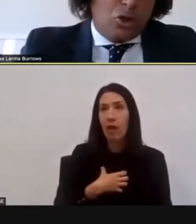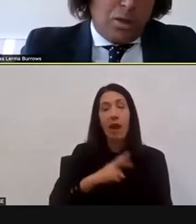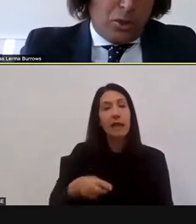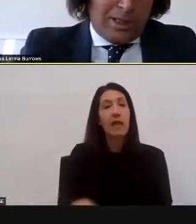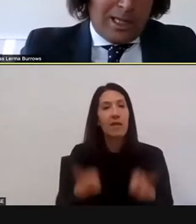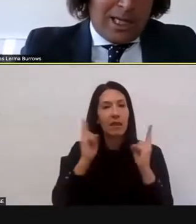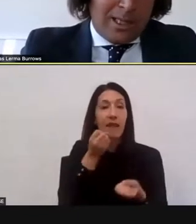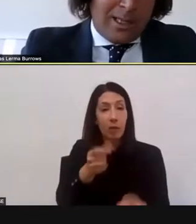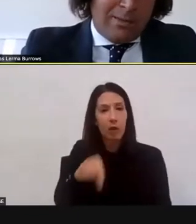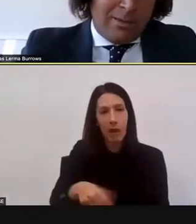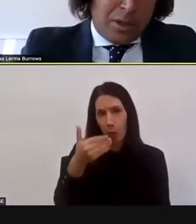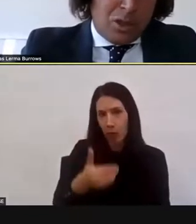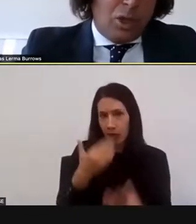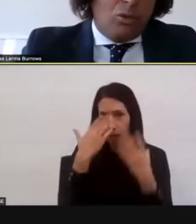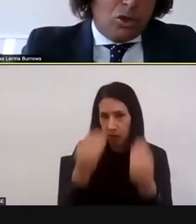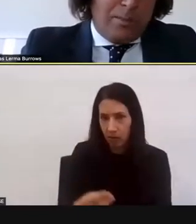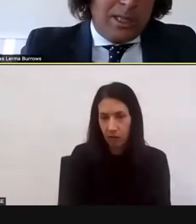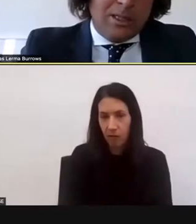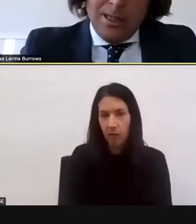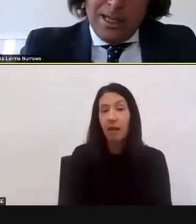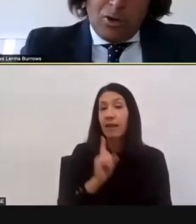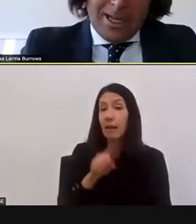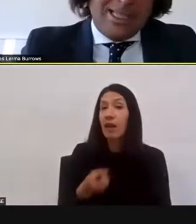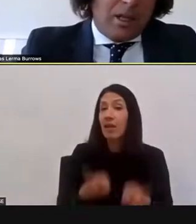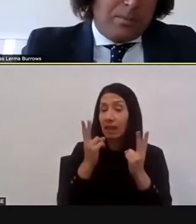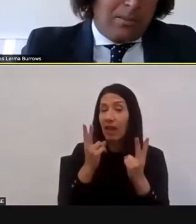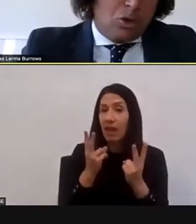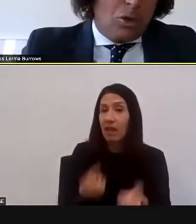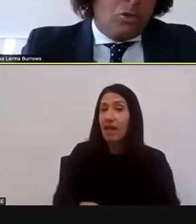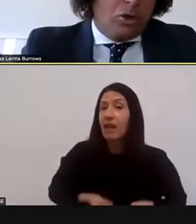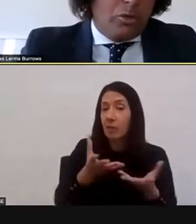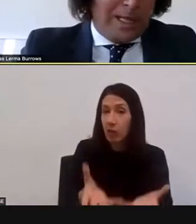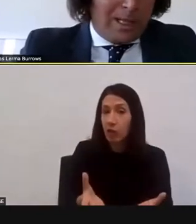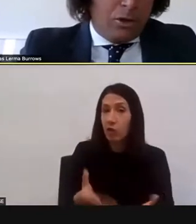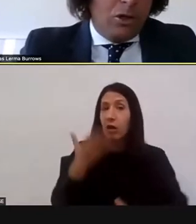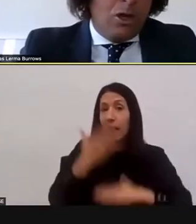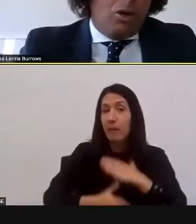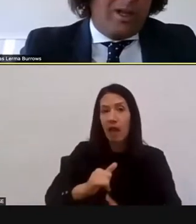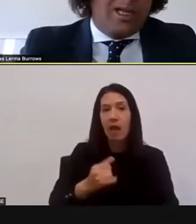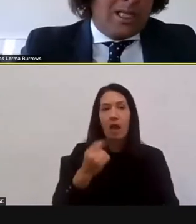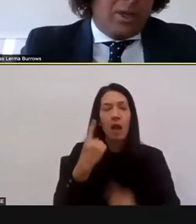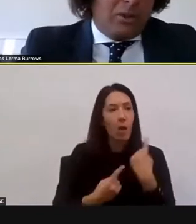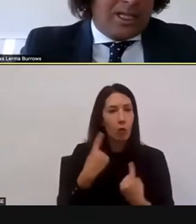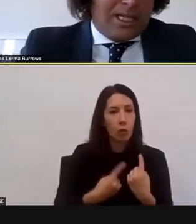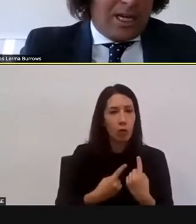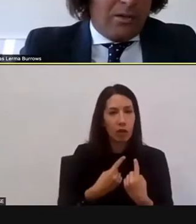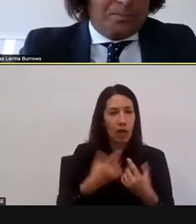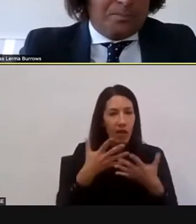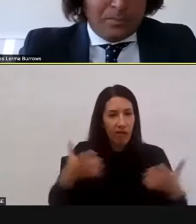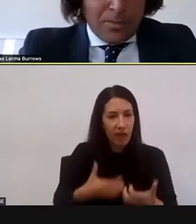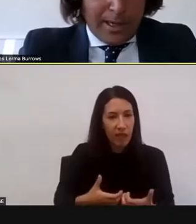es muy importante. La libertad de expresión tiene unos límites y lo que es inaceptable son algunos de los comentarios o algunas de las expresiones que se